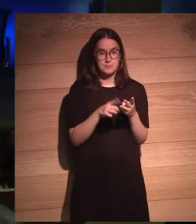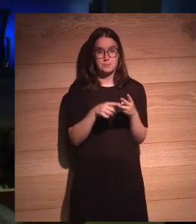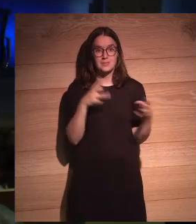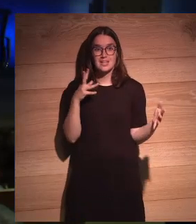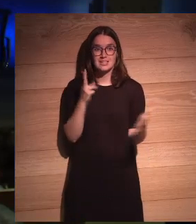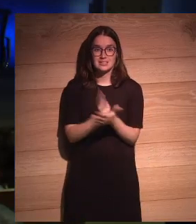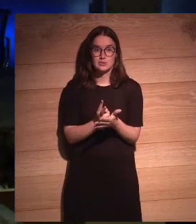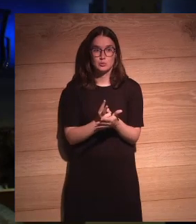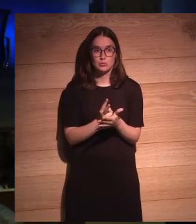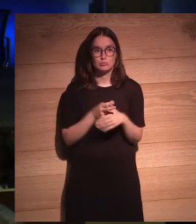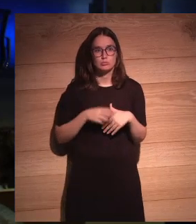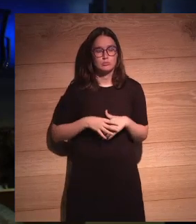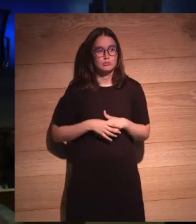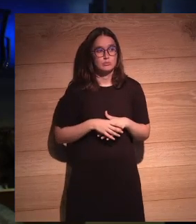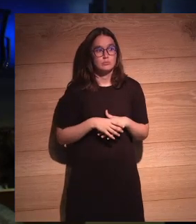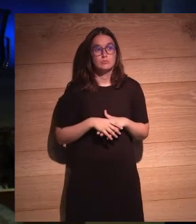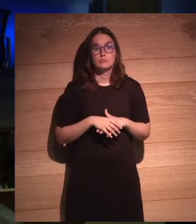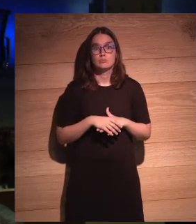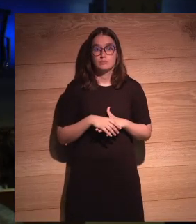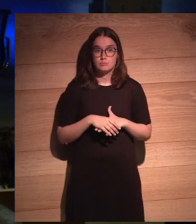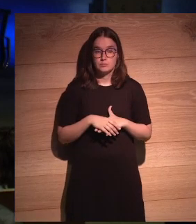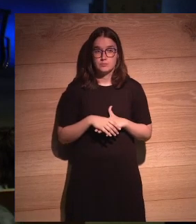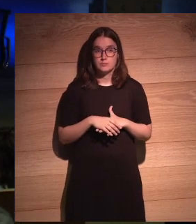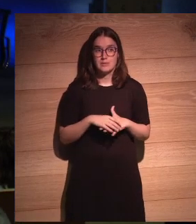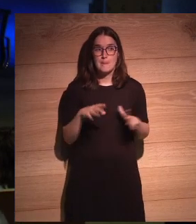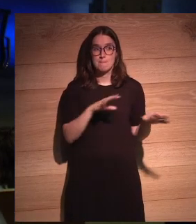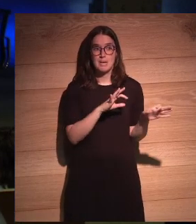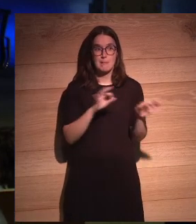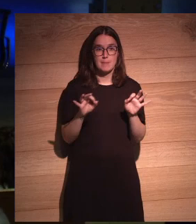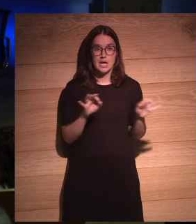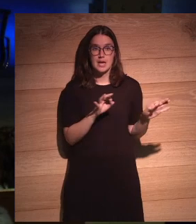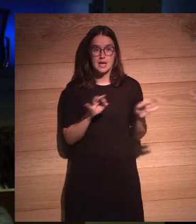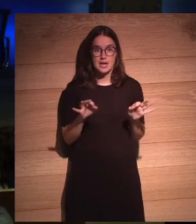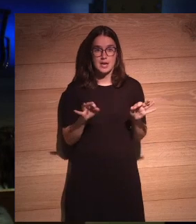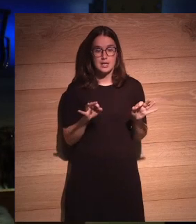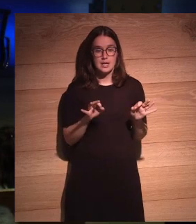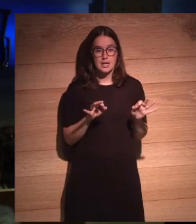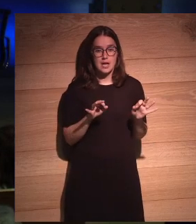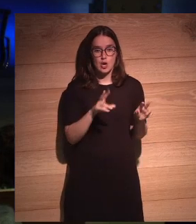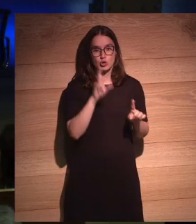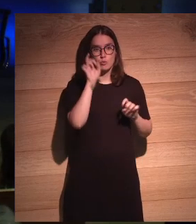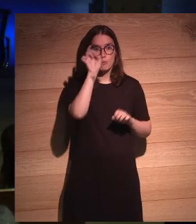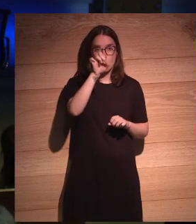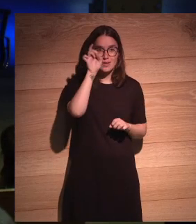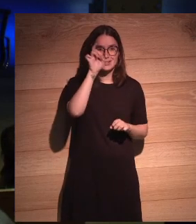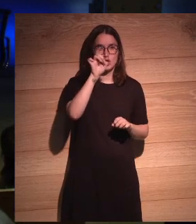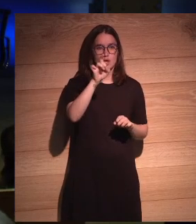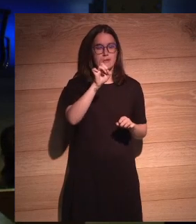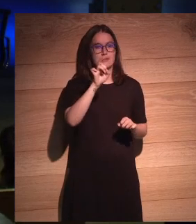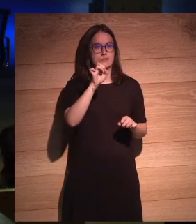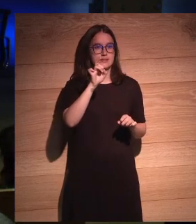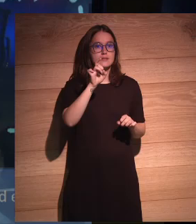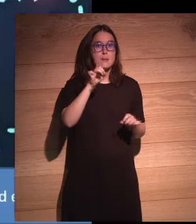Tercer reto. Por una parte, preparar a los docentes, preparar a los